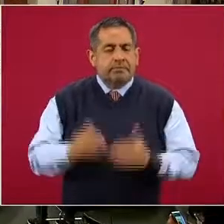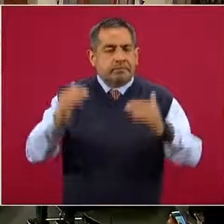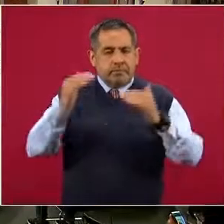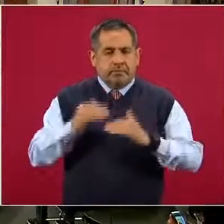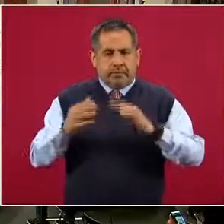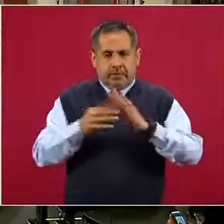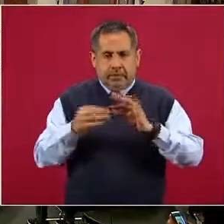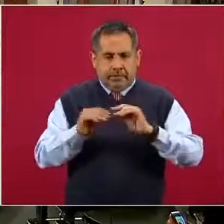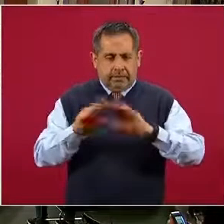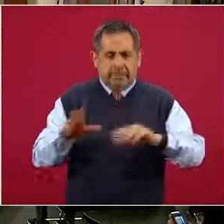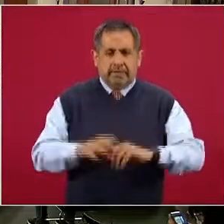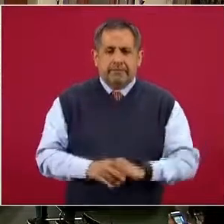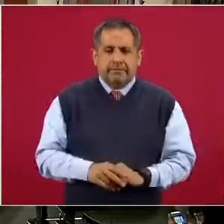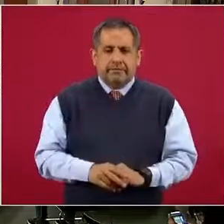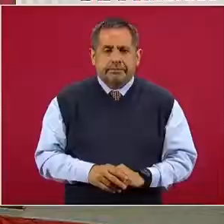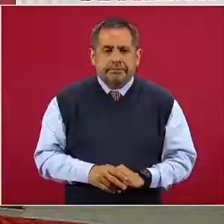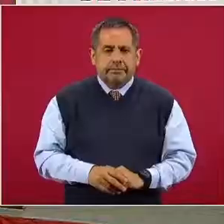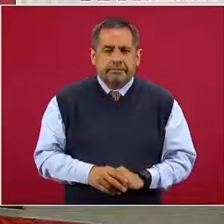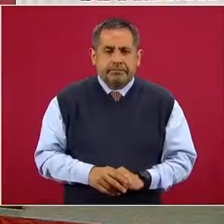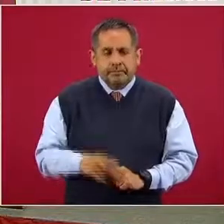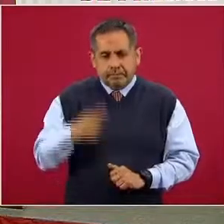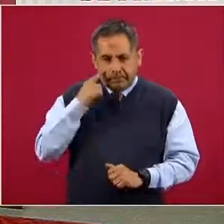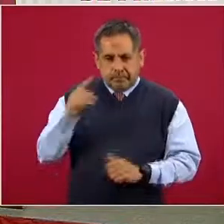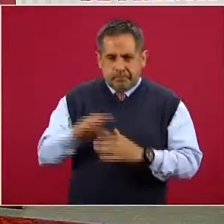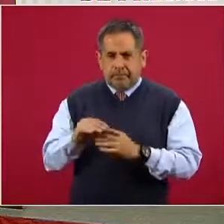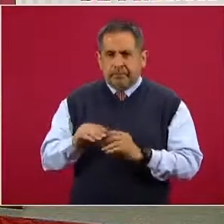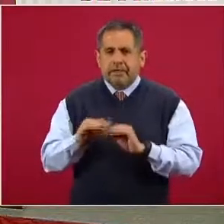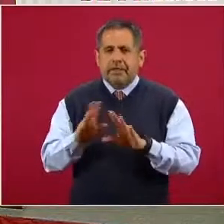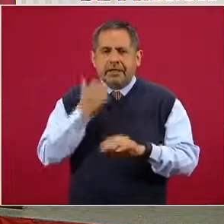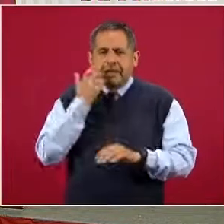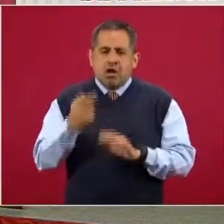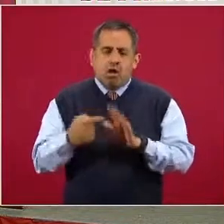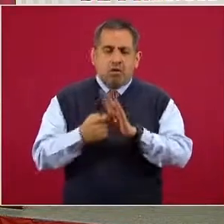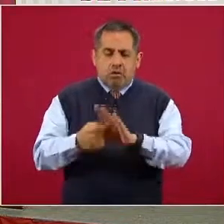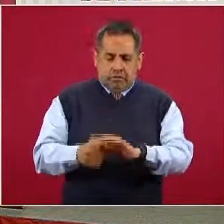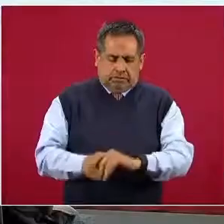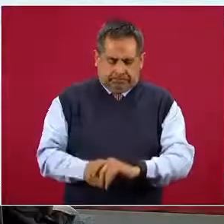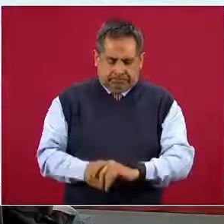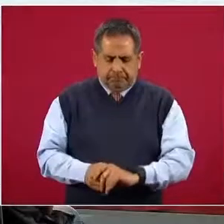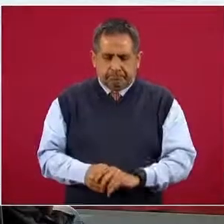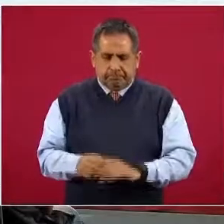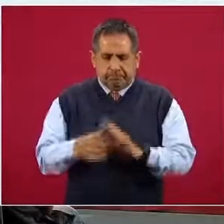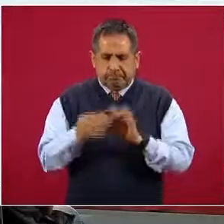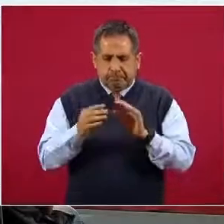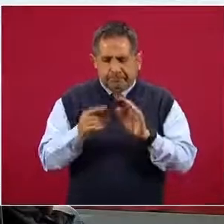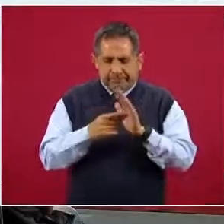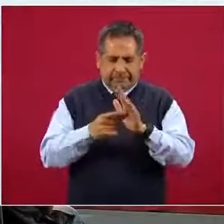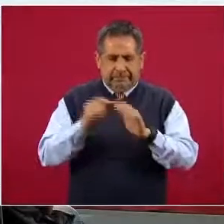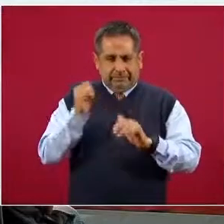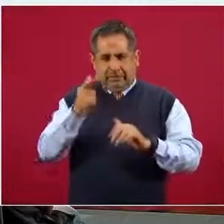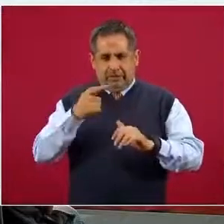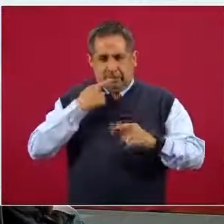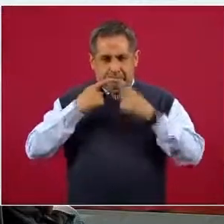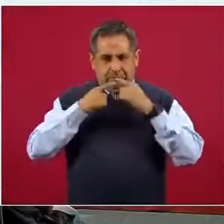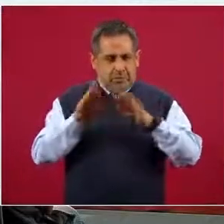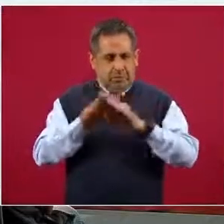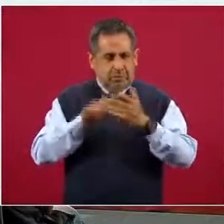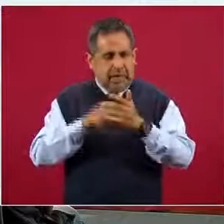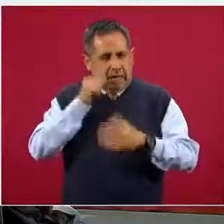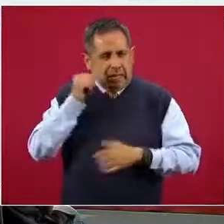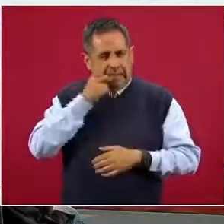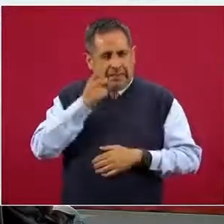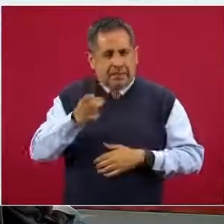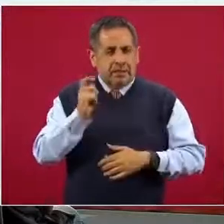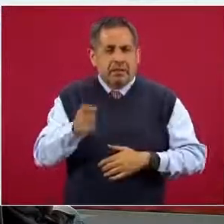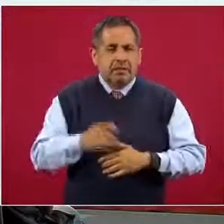siguiente diapositiva. Bien, aquí queríamos también mostrarles gráficamente algo que comentábamos ayer,